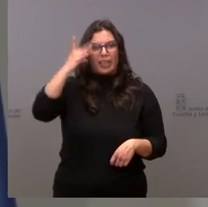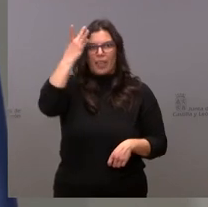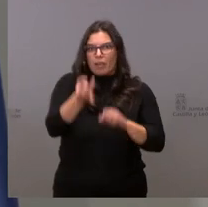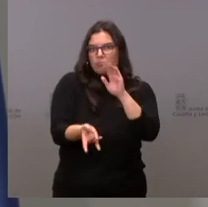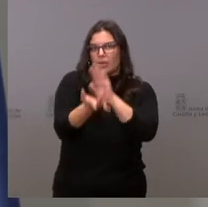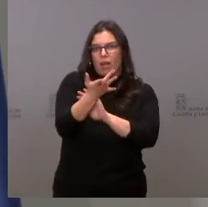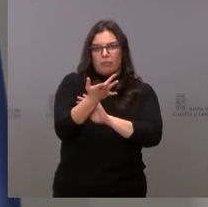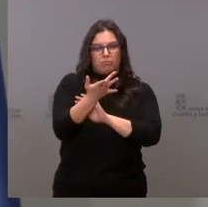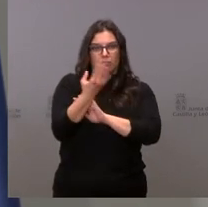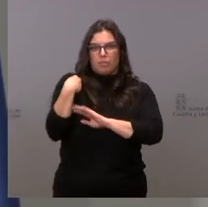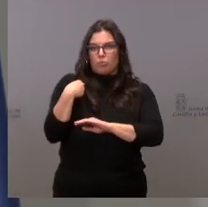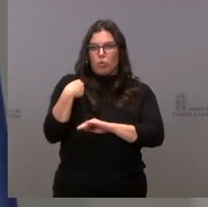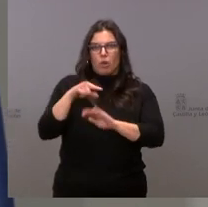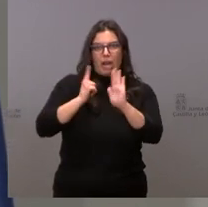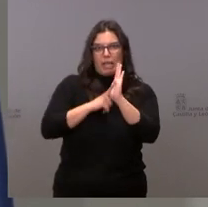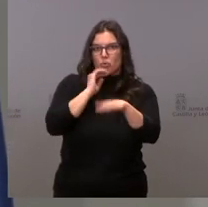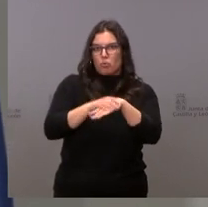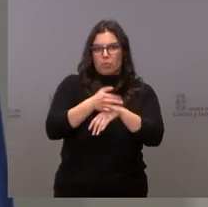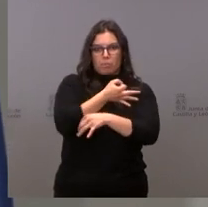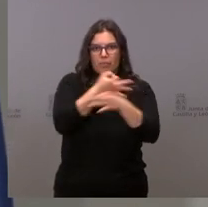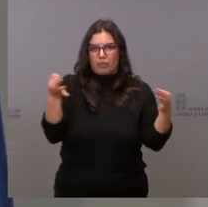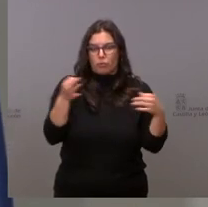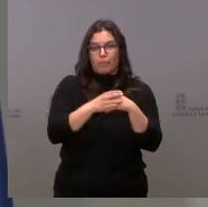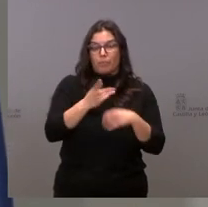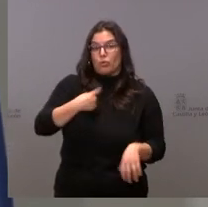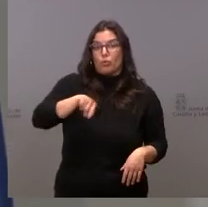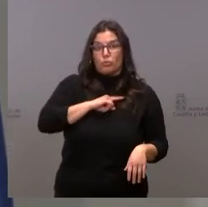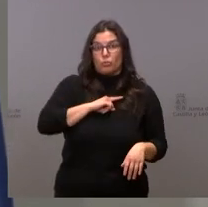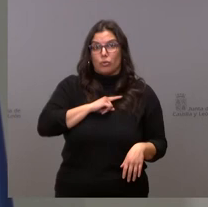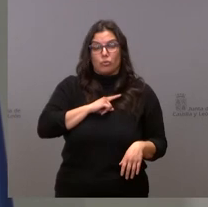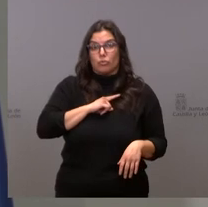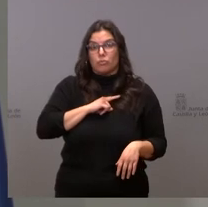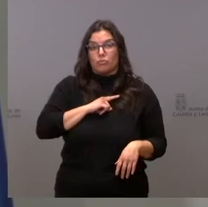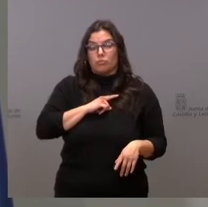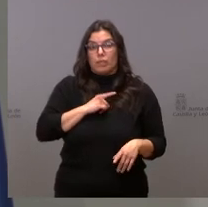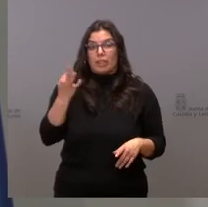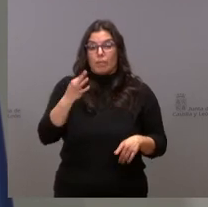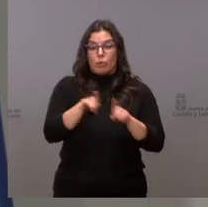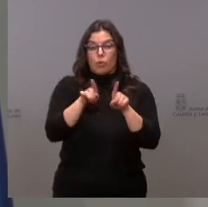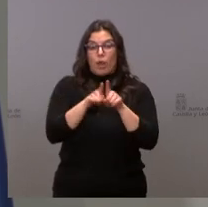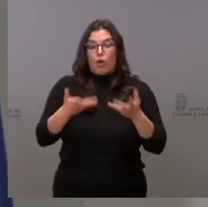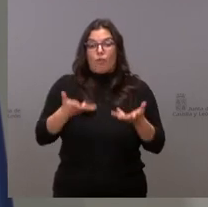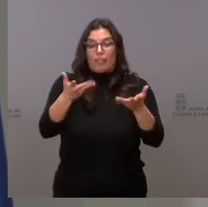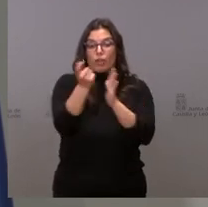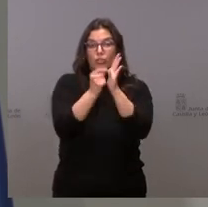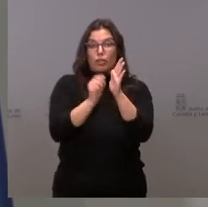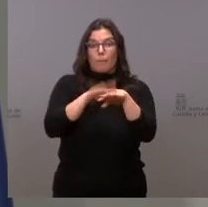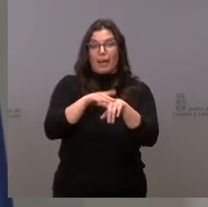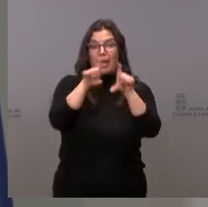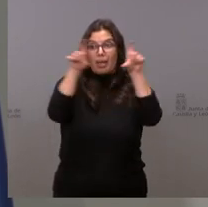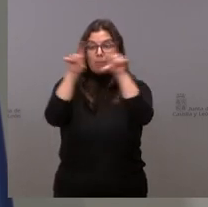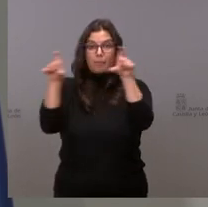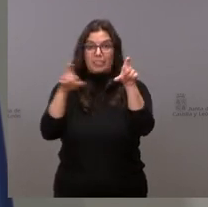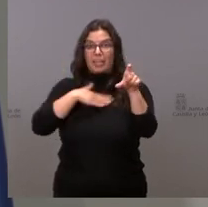utilizar cualquier ciudadano de castilla y león' nuestra misión es crear las condiciones para que muchas empresas puedan decidir invertir en